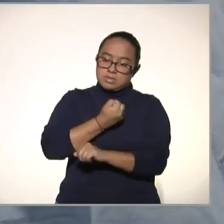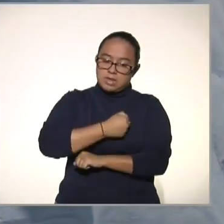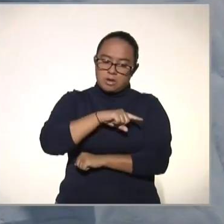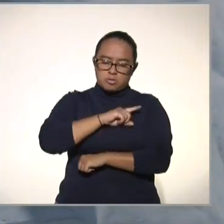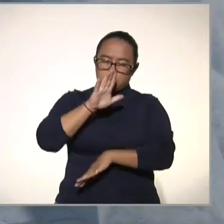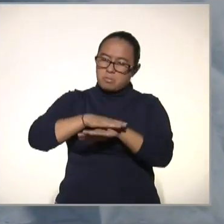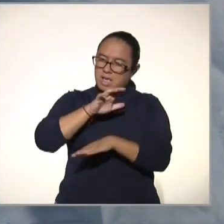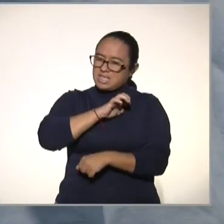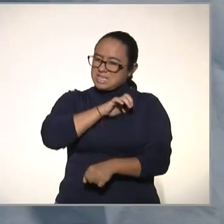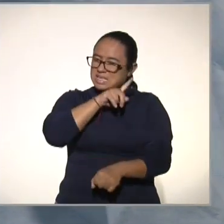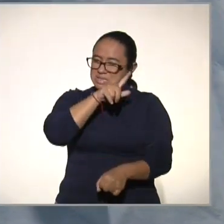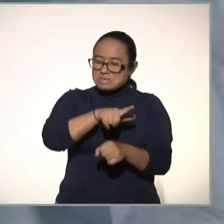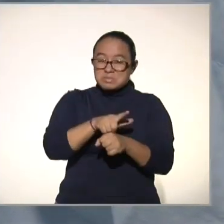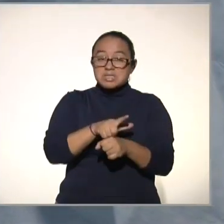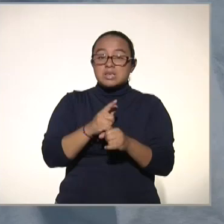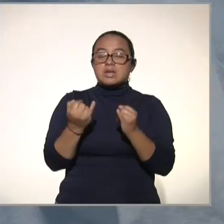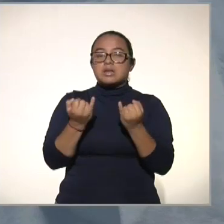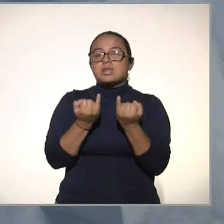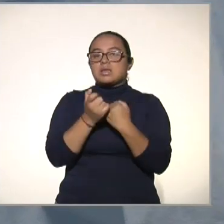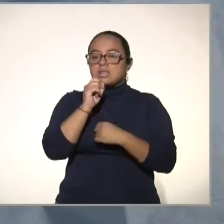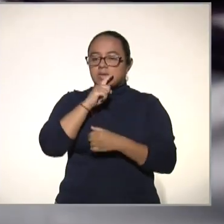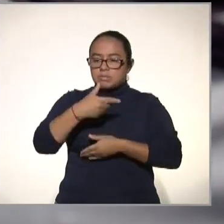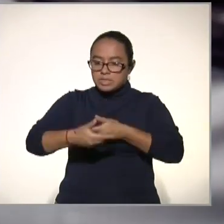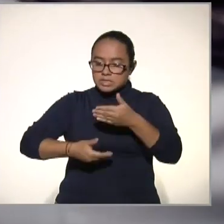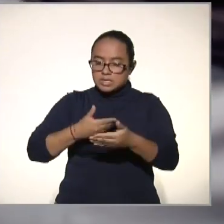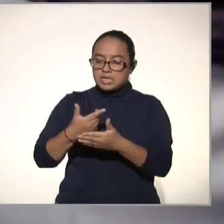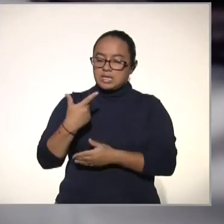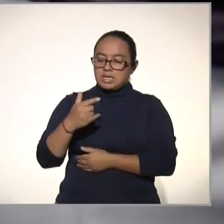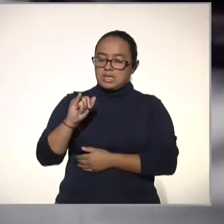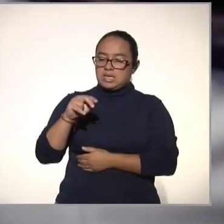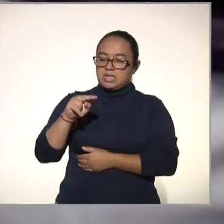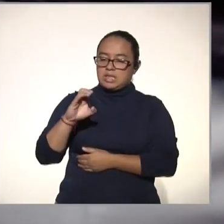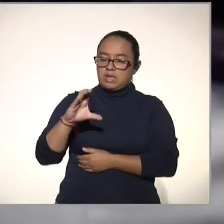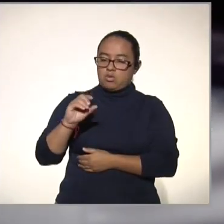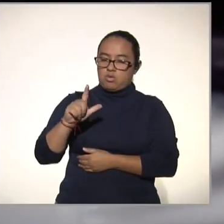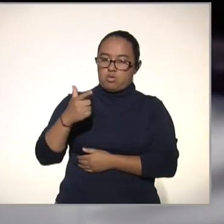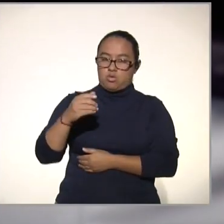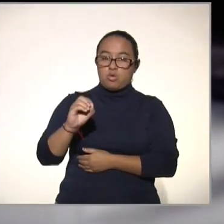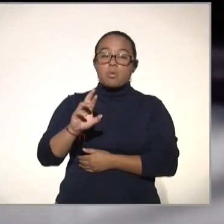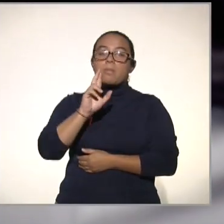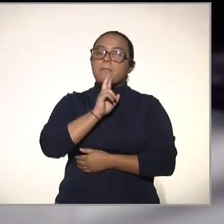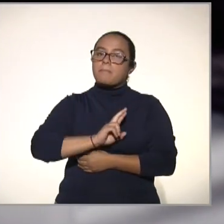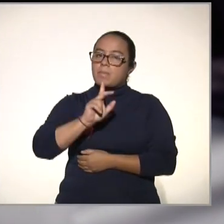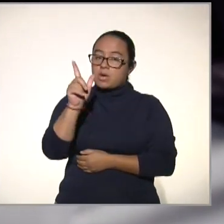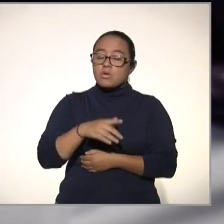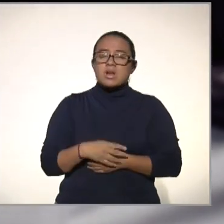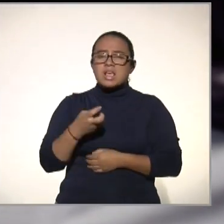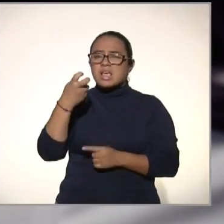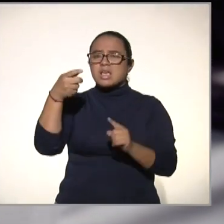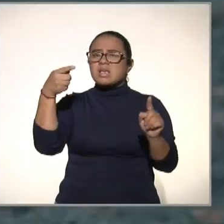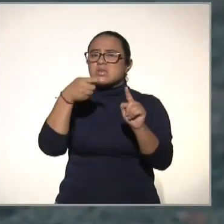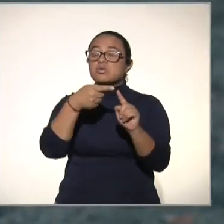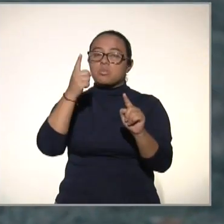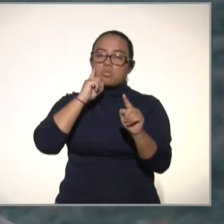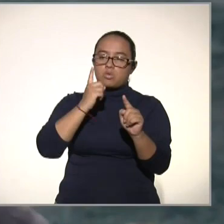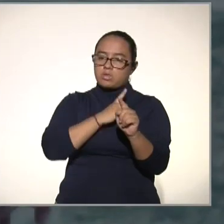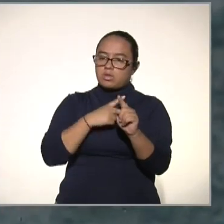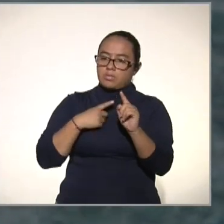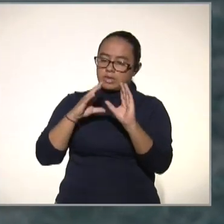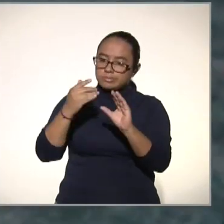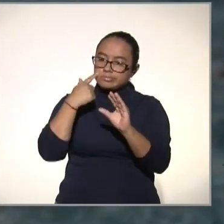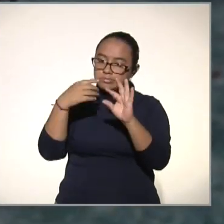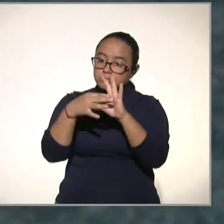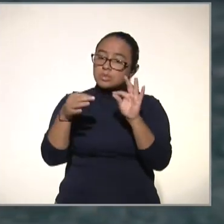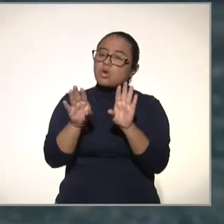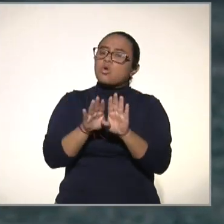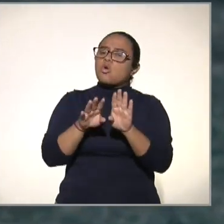más especializados y mejor servicio ginecológico. El objetivo es enseñar a las mujeres cuál es el estilo